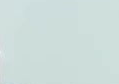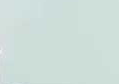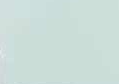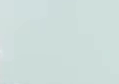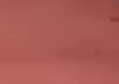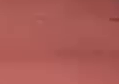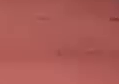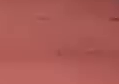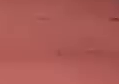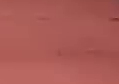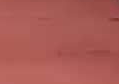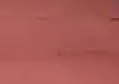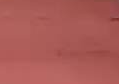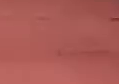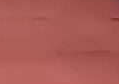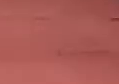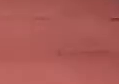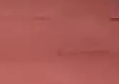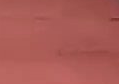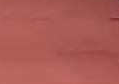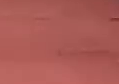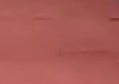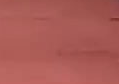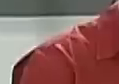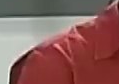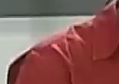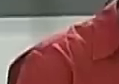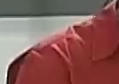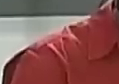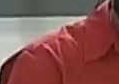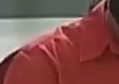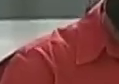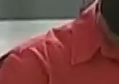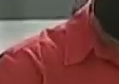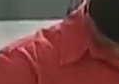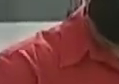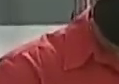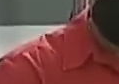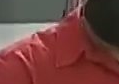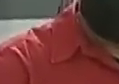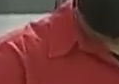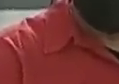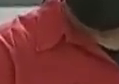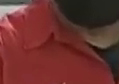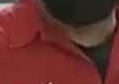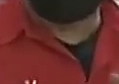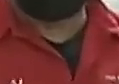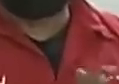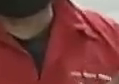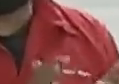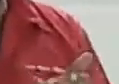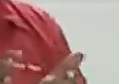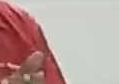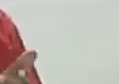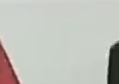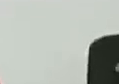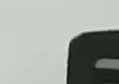a toda Venezuela. Estamos aquí en una buena, intensa y muy